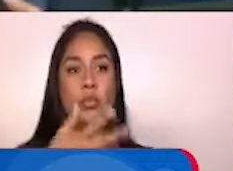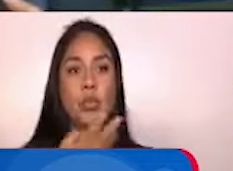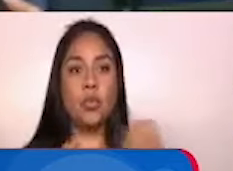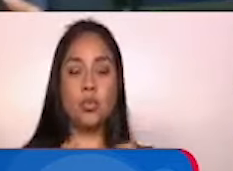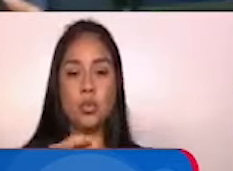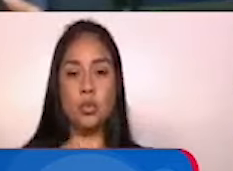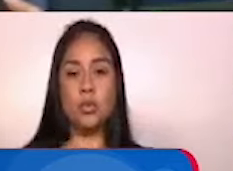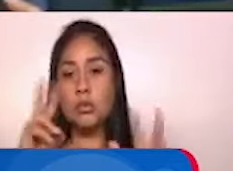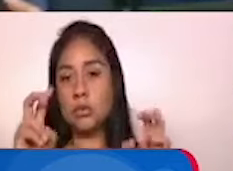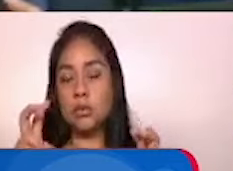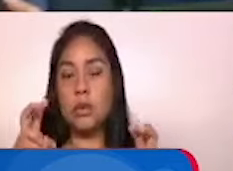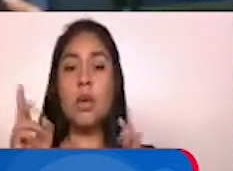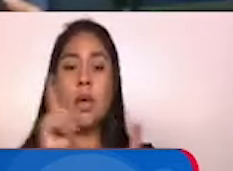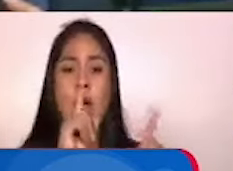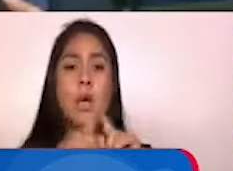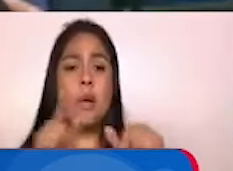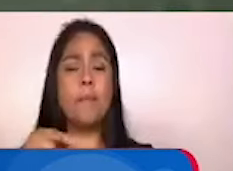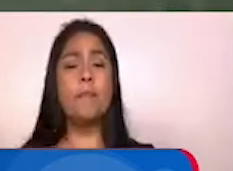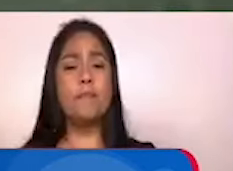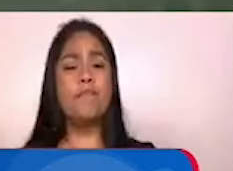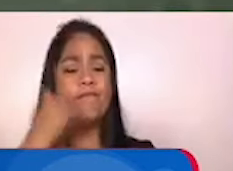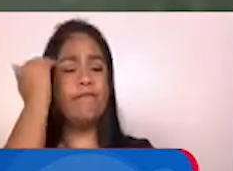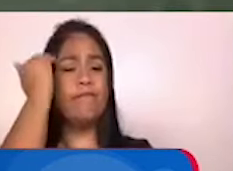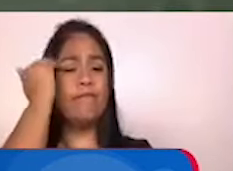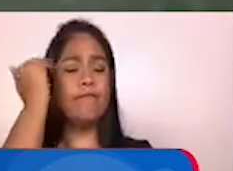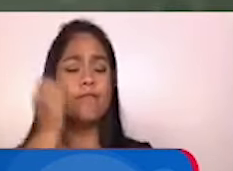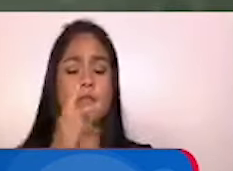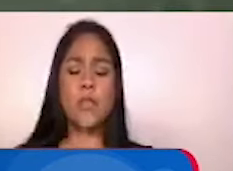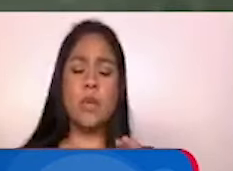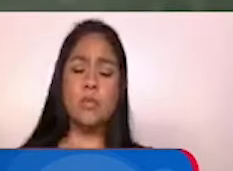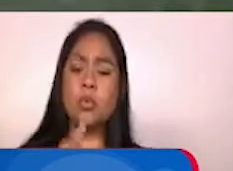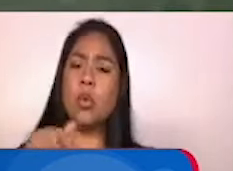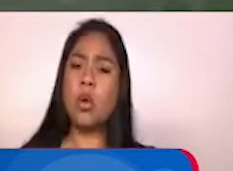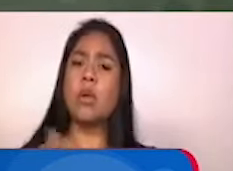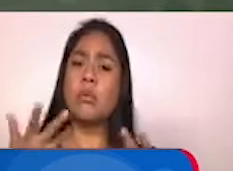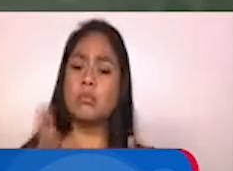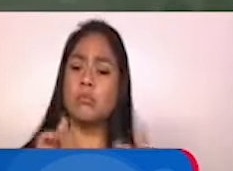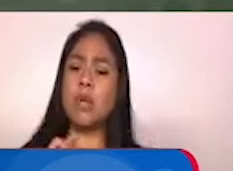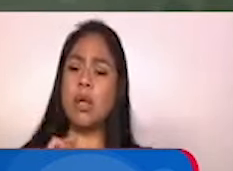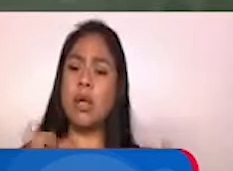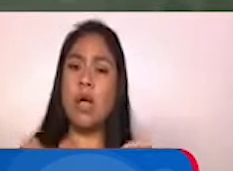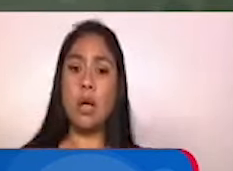de Planificación, Carlos Mendoza, pero durante la semana tendrá varias